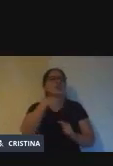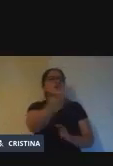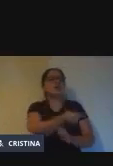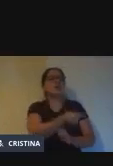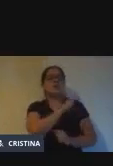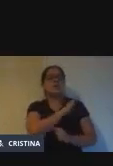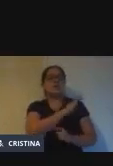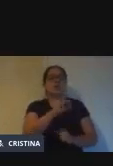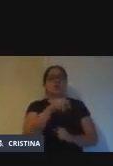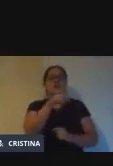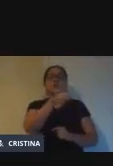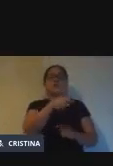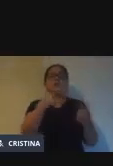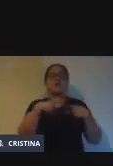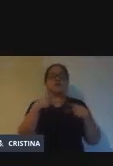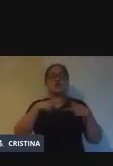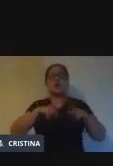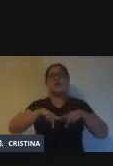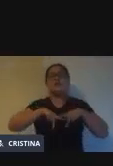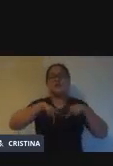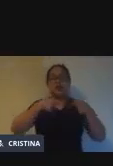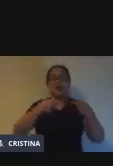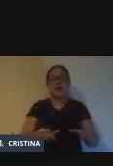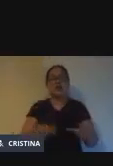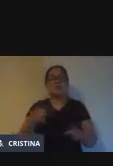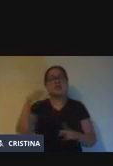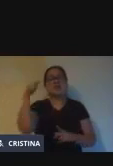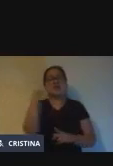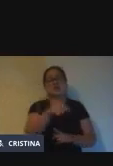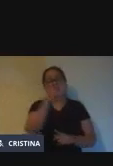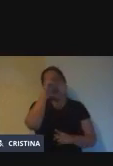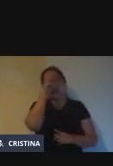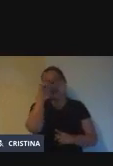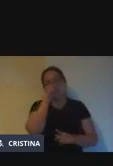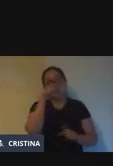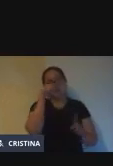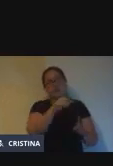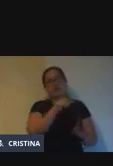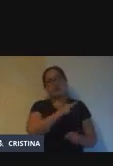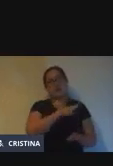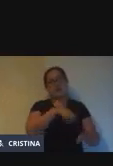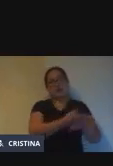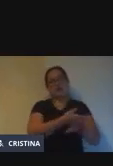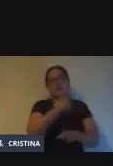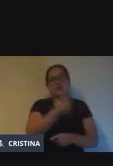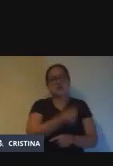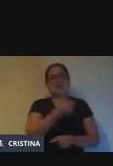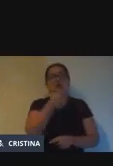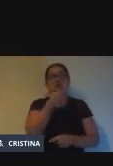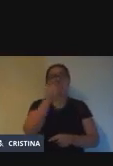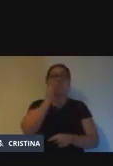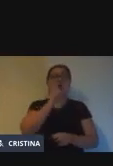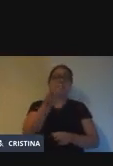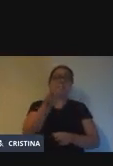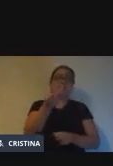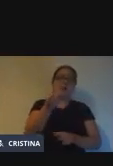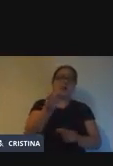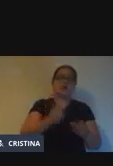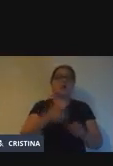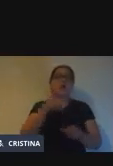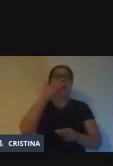más vulnerable de la familia, que ahí es el tema más álgido y complicado. A veces puede ser mi perro, mi gato,